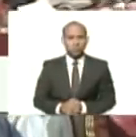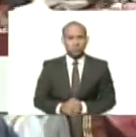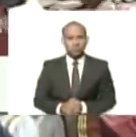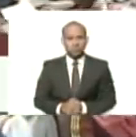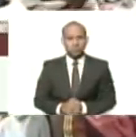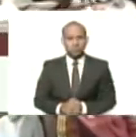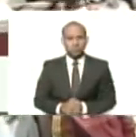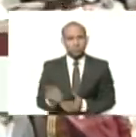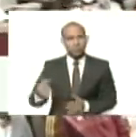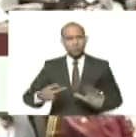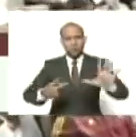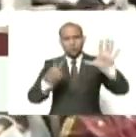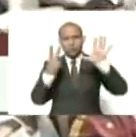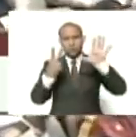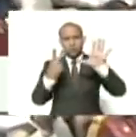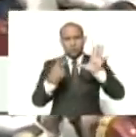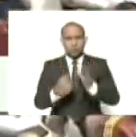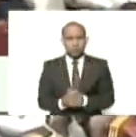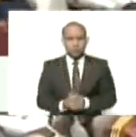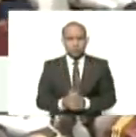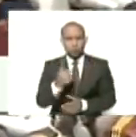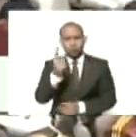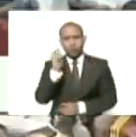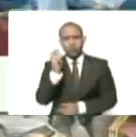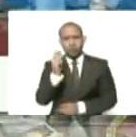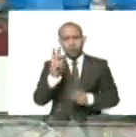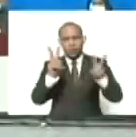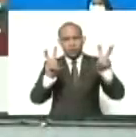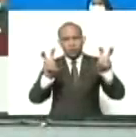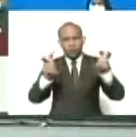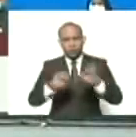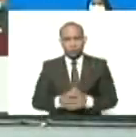Y en séptimo lugar, una tarea nueva.